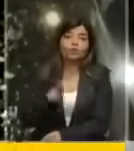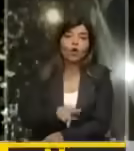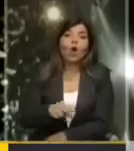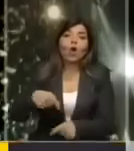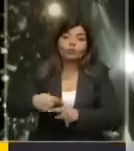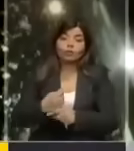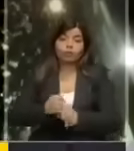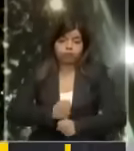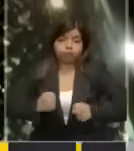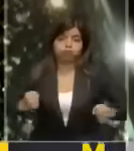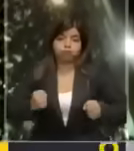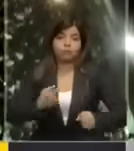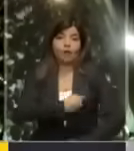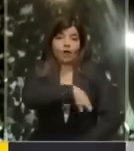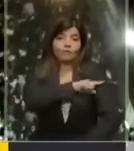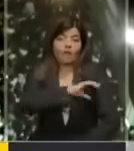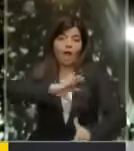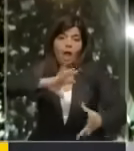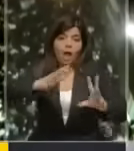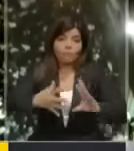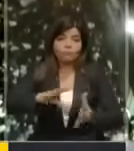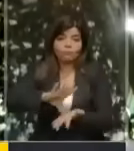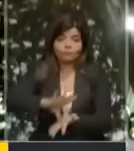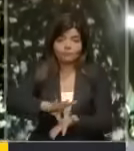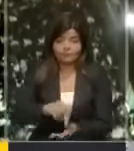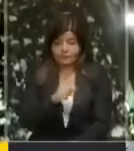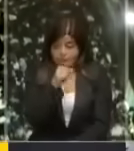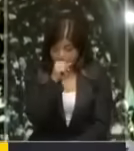una potencia mundial.